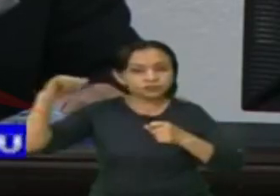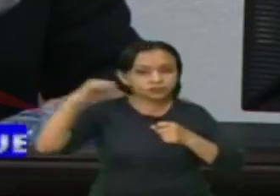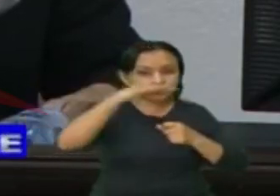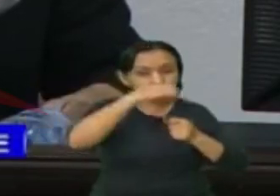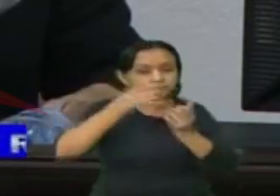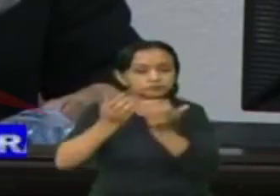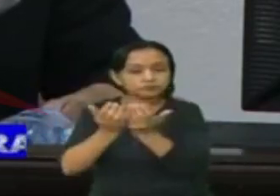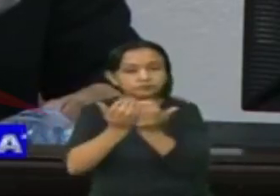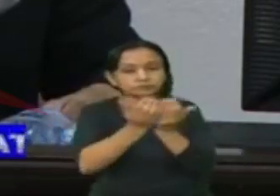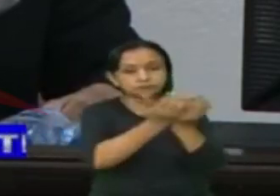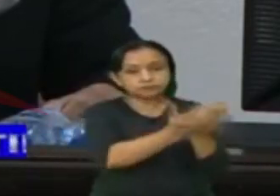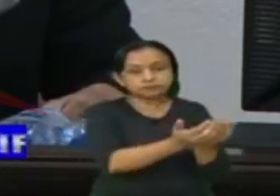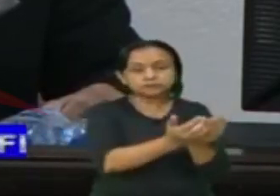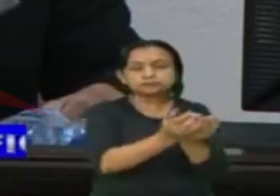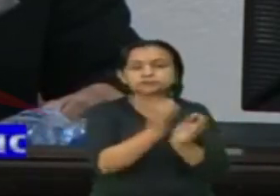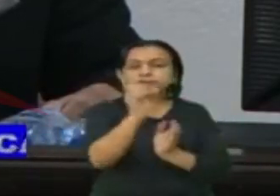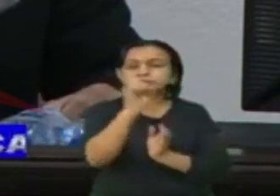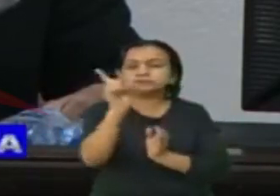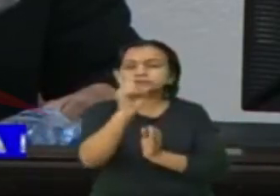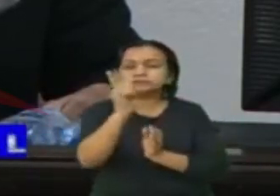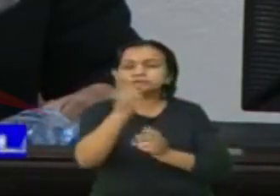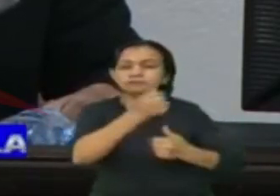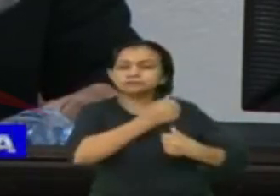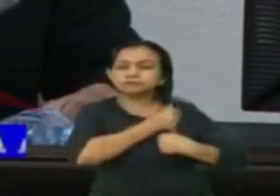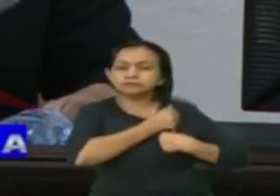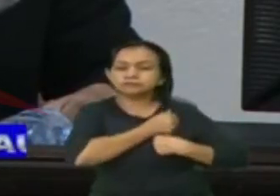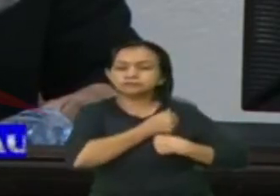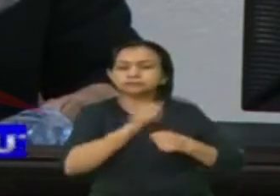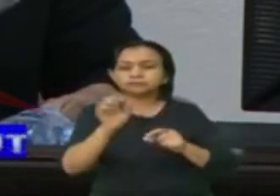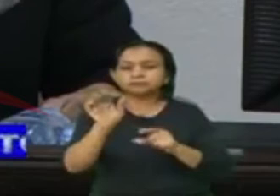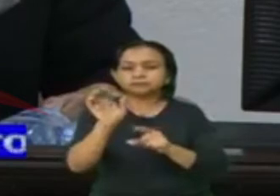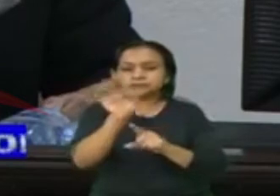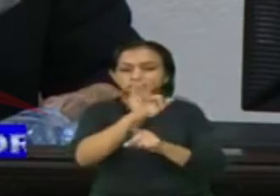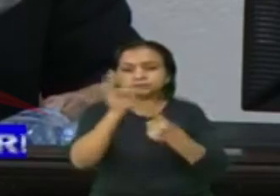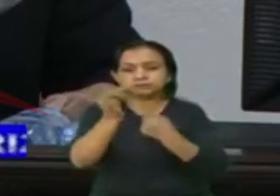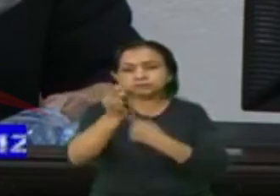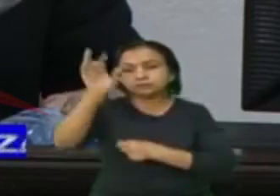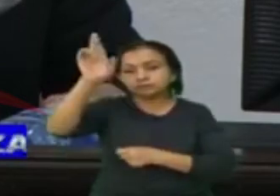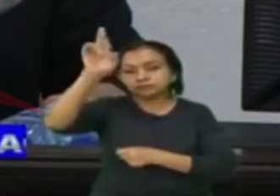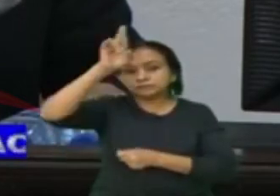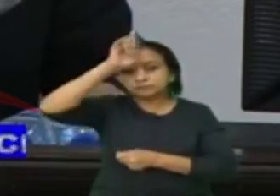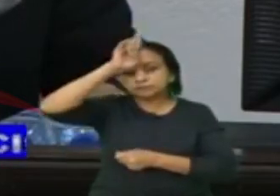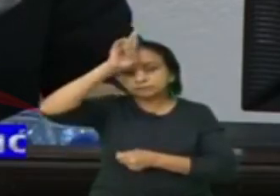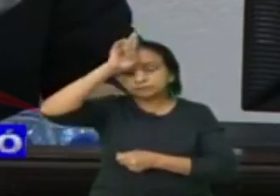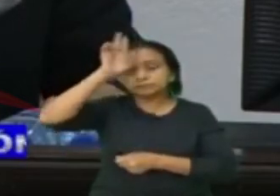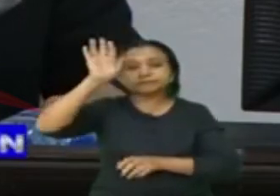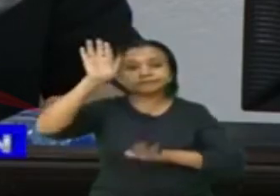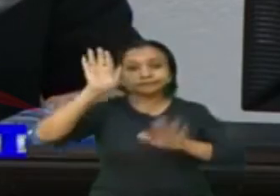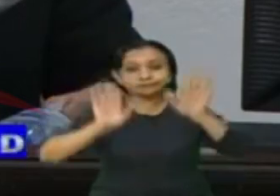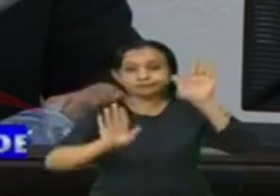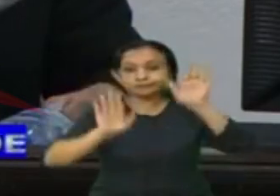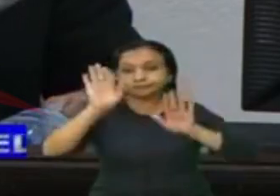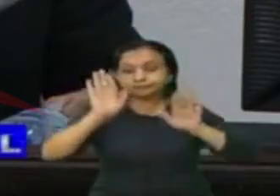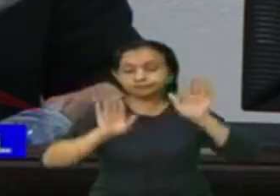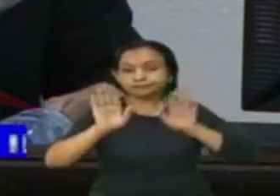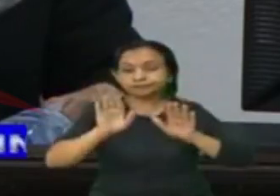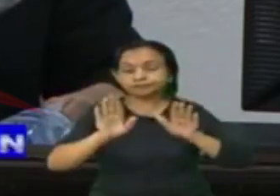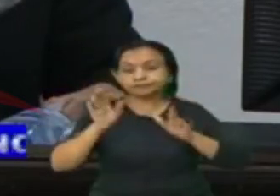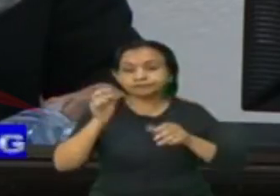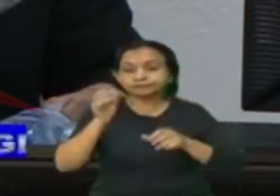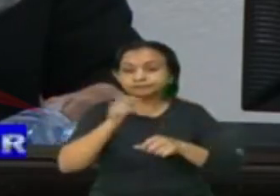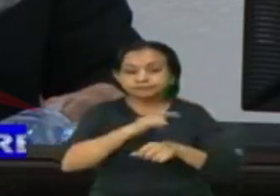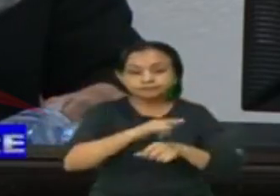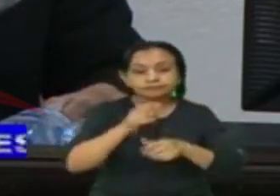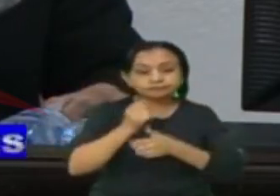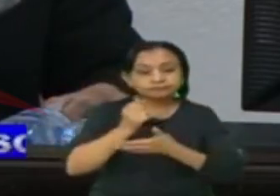aeronaves de las Fuerzas Armadas de la Federación de Rusia para participar en operaciones